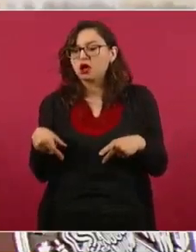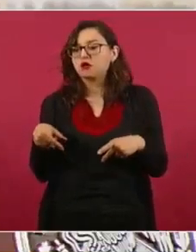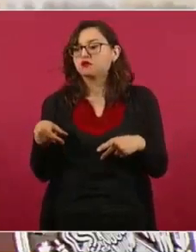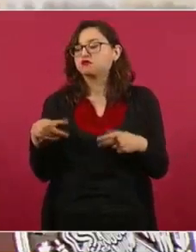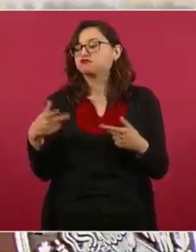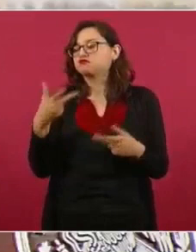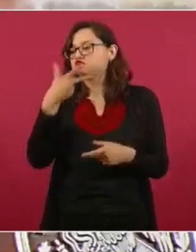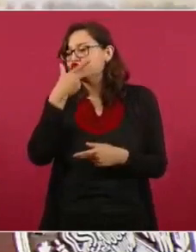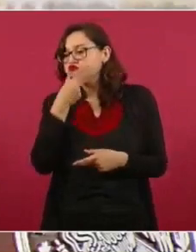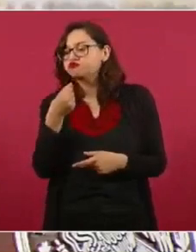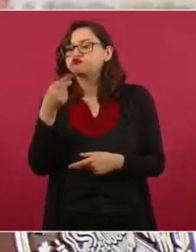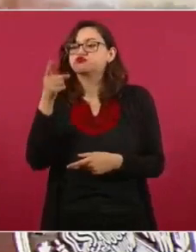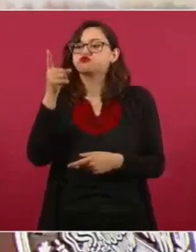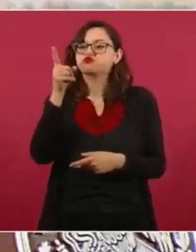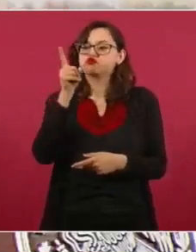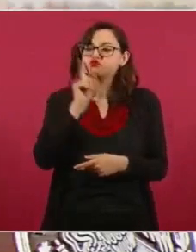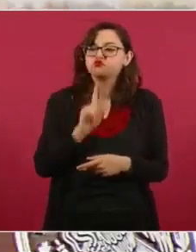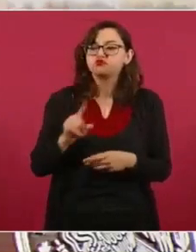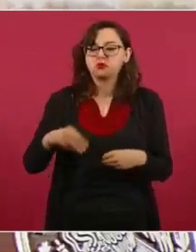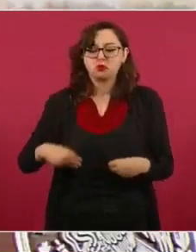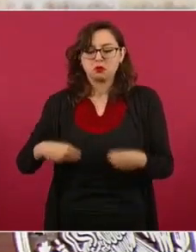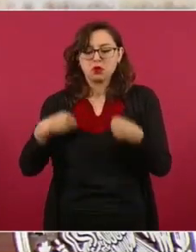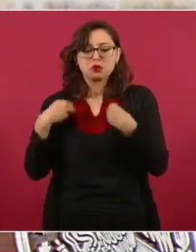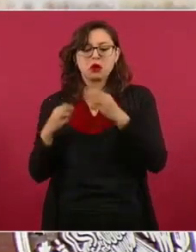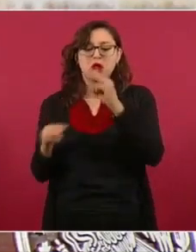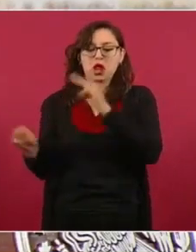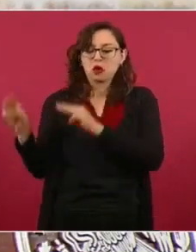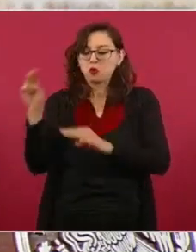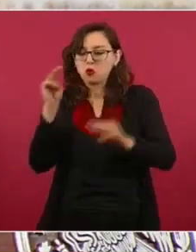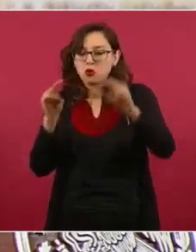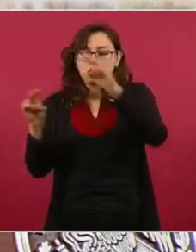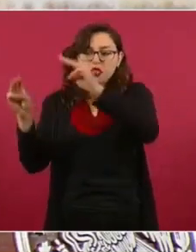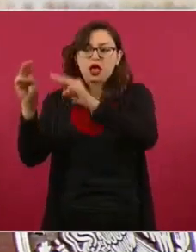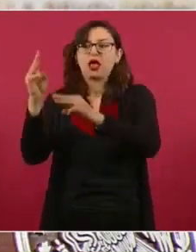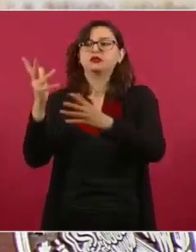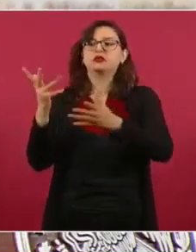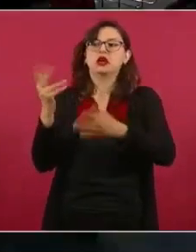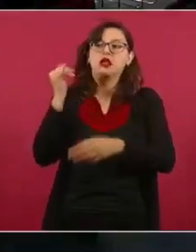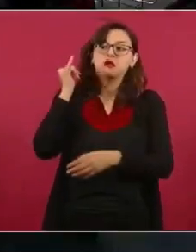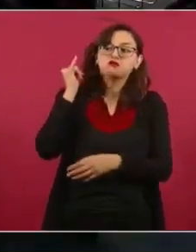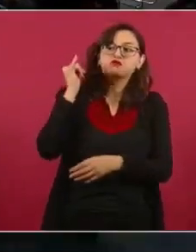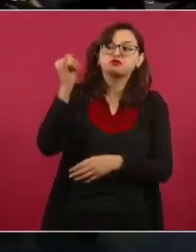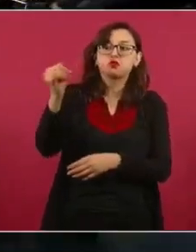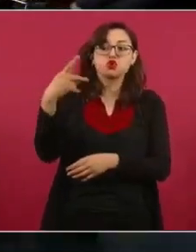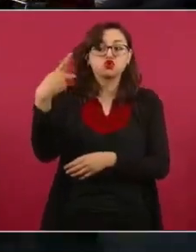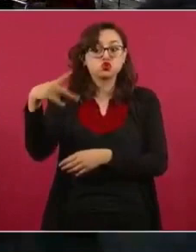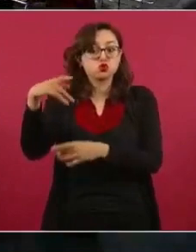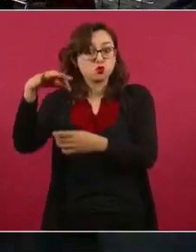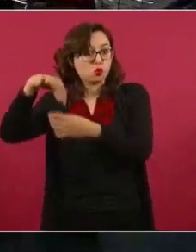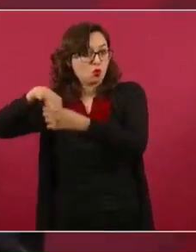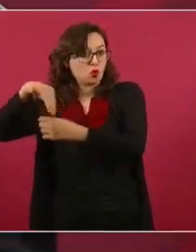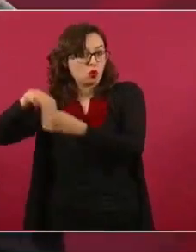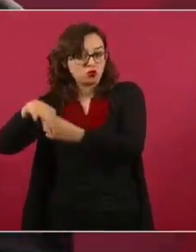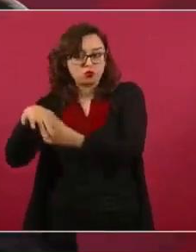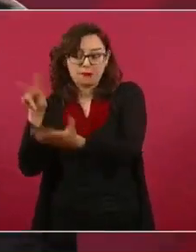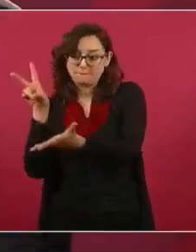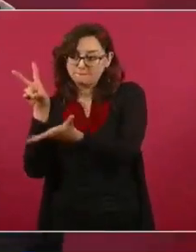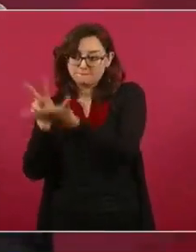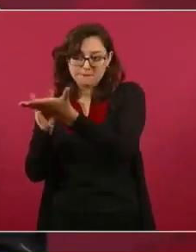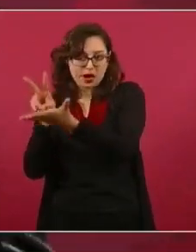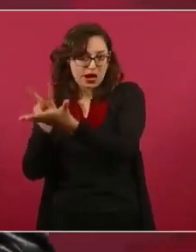compañero, de una compañera, de la Sierra Tarahumara, de la Lacandona, que el voto del más